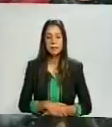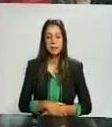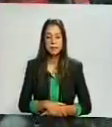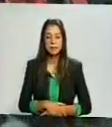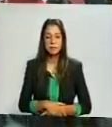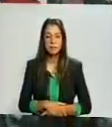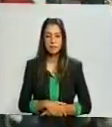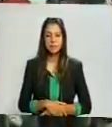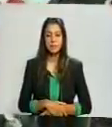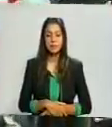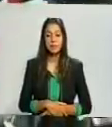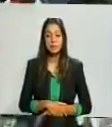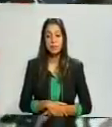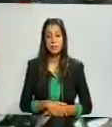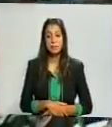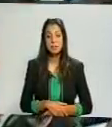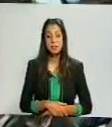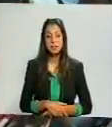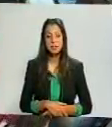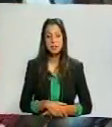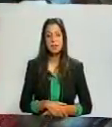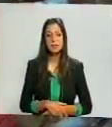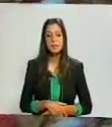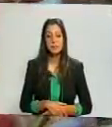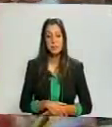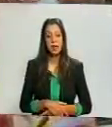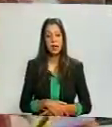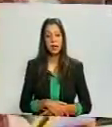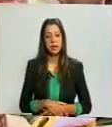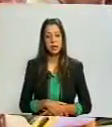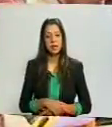Me trae recuerdos